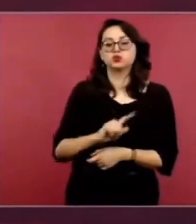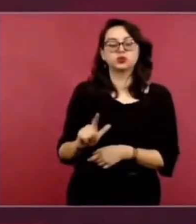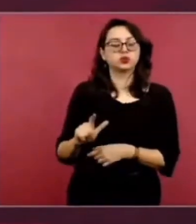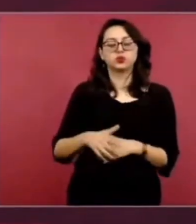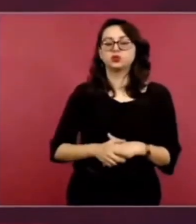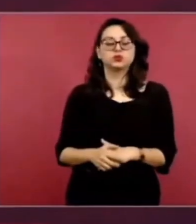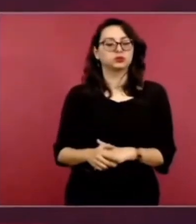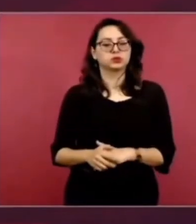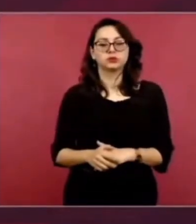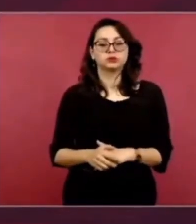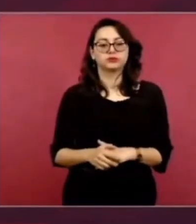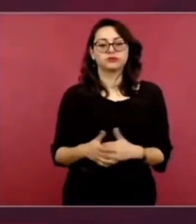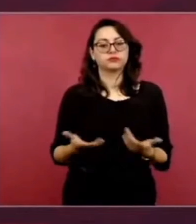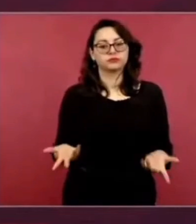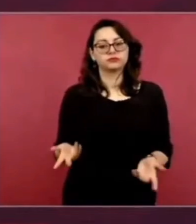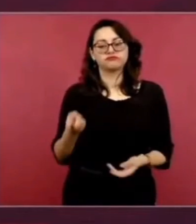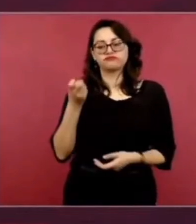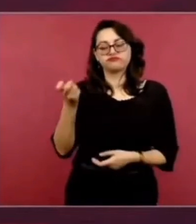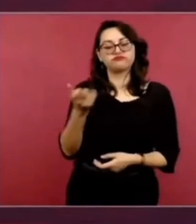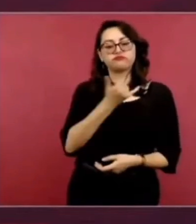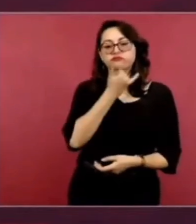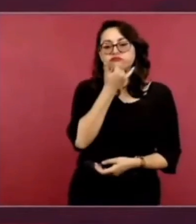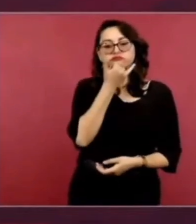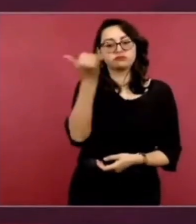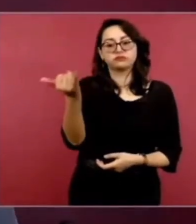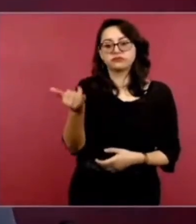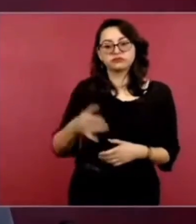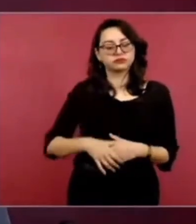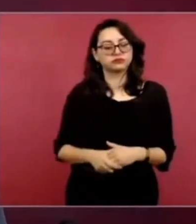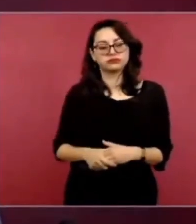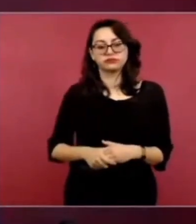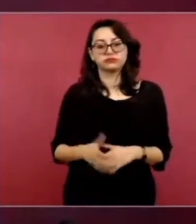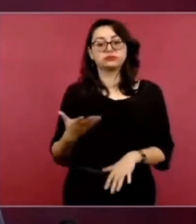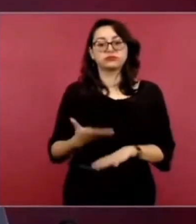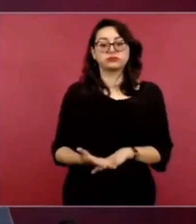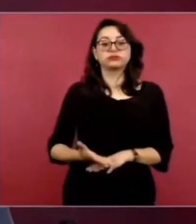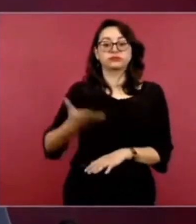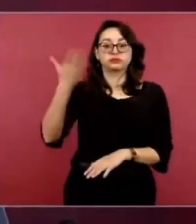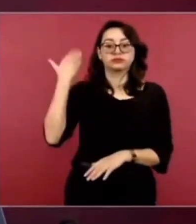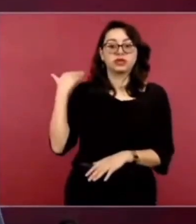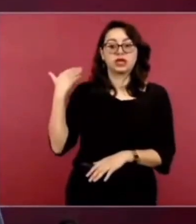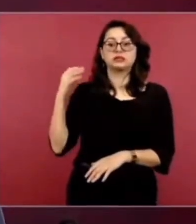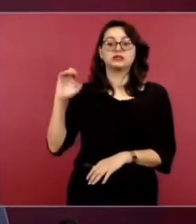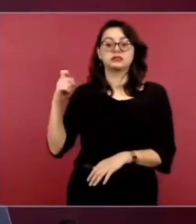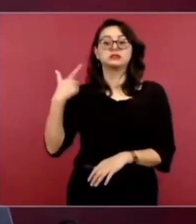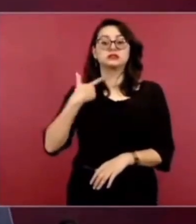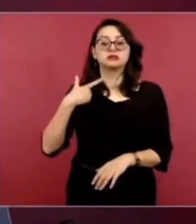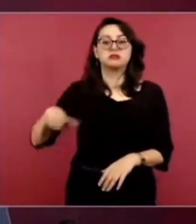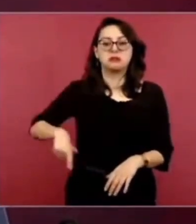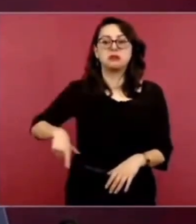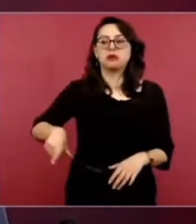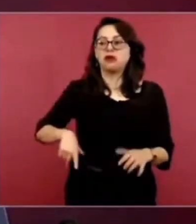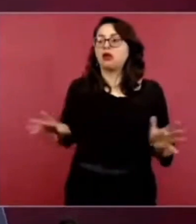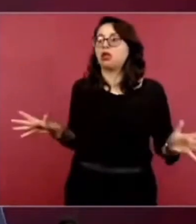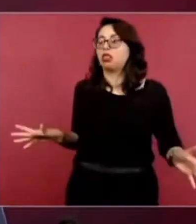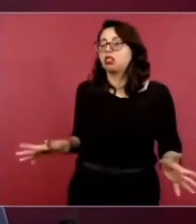autodefensas. Creo que fue un error que se cometió en su momento, que agravó